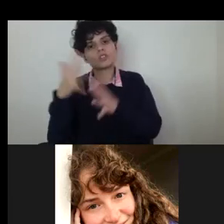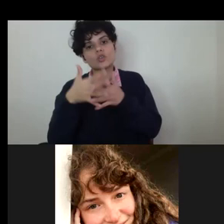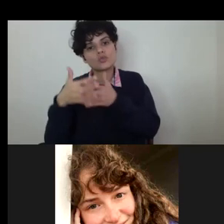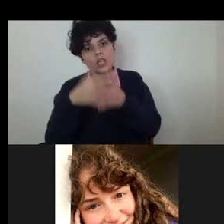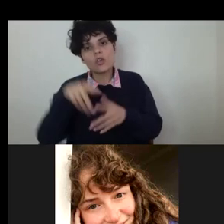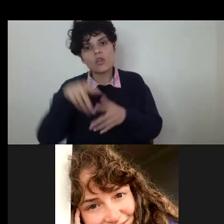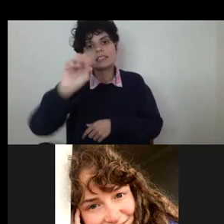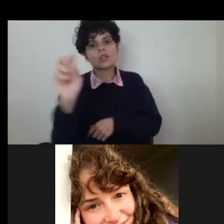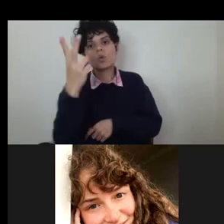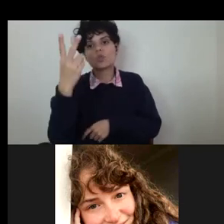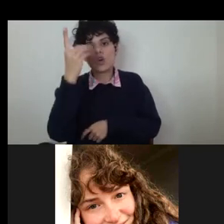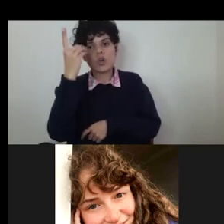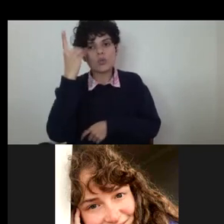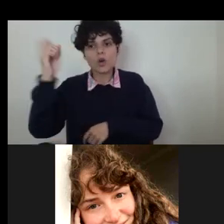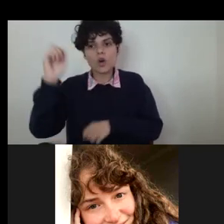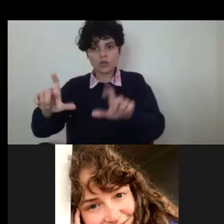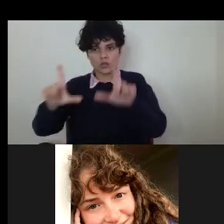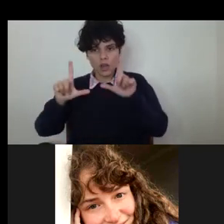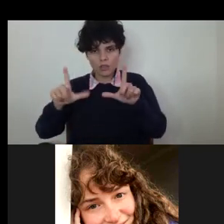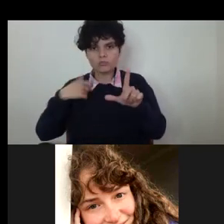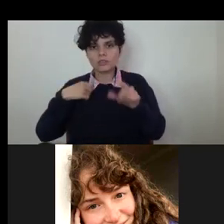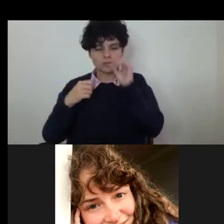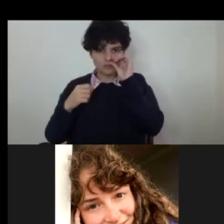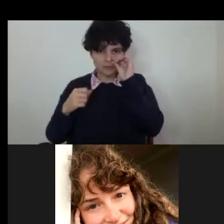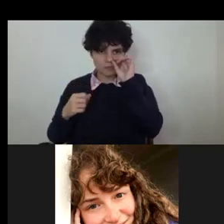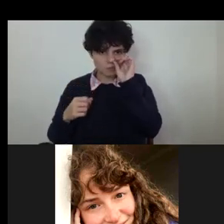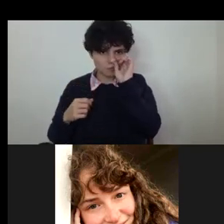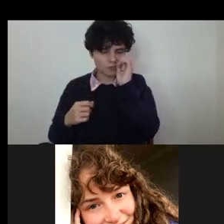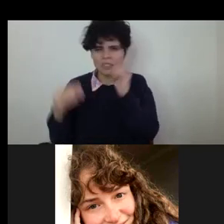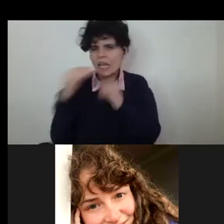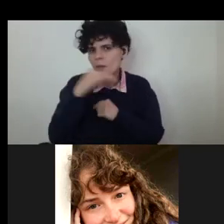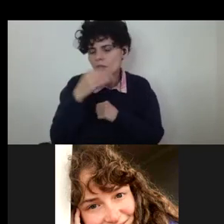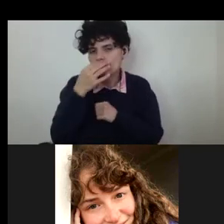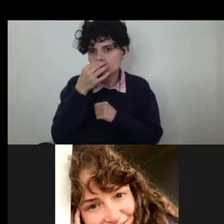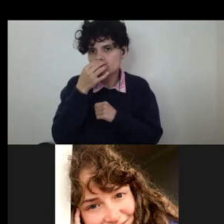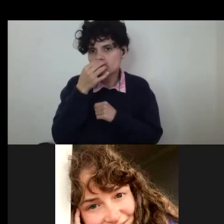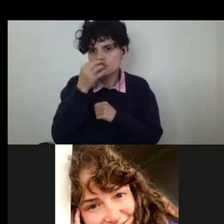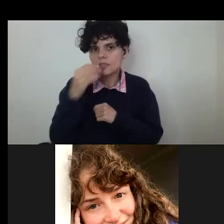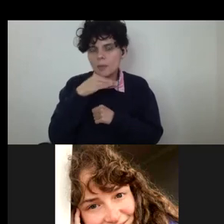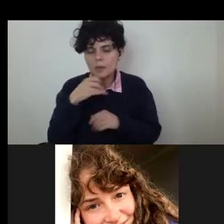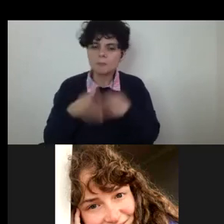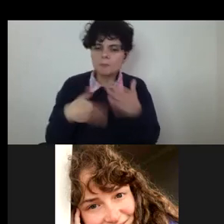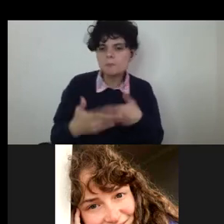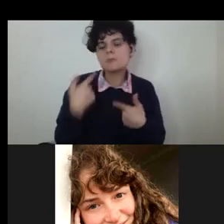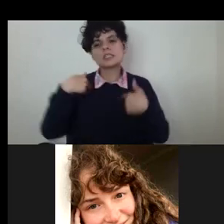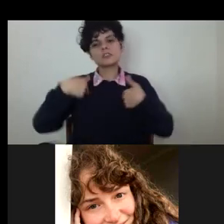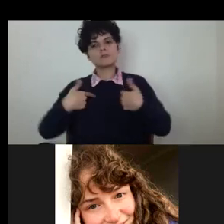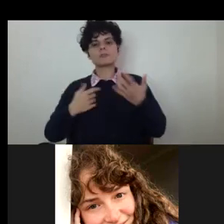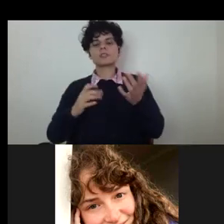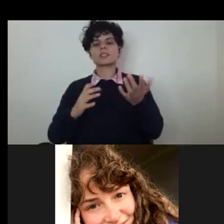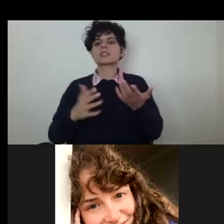segundo postdoctorado, pero rápidamente logro hacerme independiente, obtener mi primer